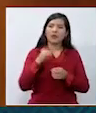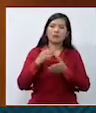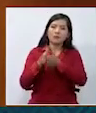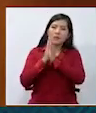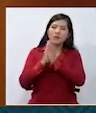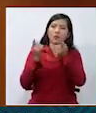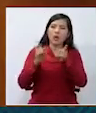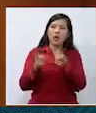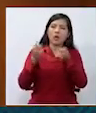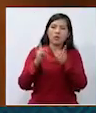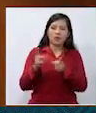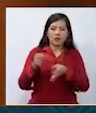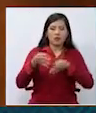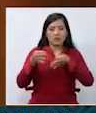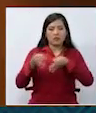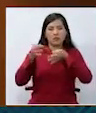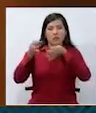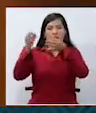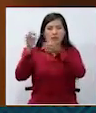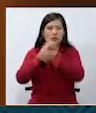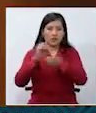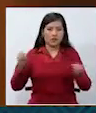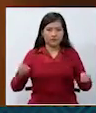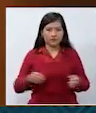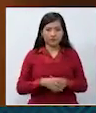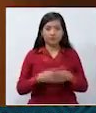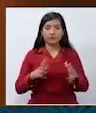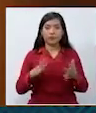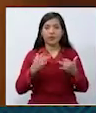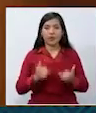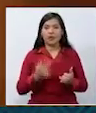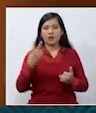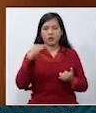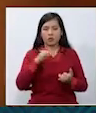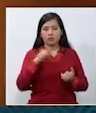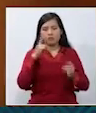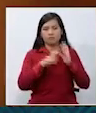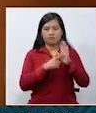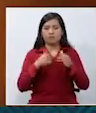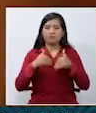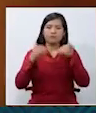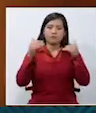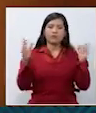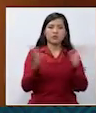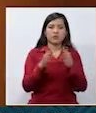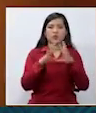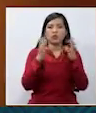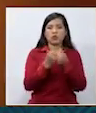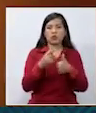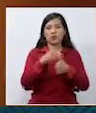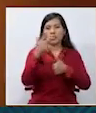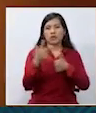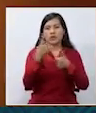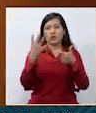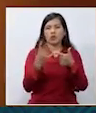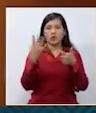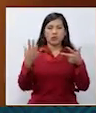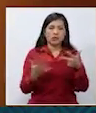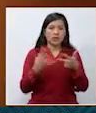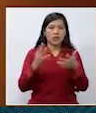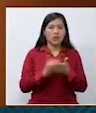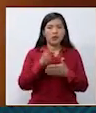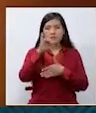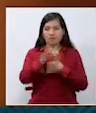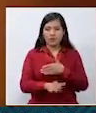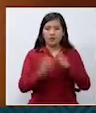que quería prescribir al movimiento socialismo. Ante esta razón, este congreso se va a realizar en fecha 3, 4 y 5 de mayo